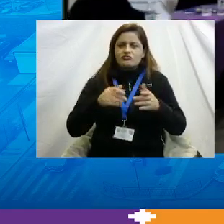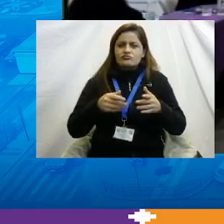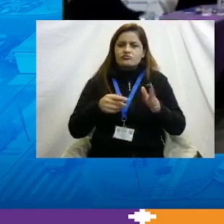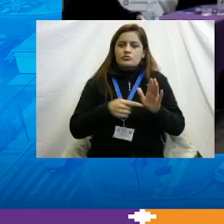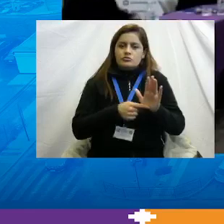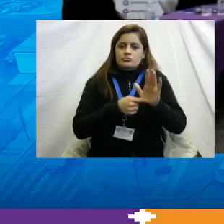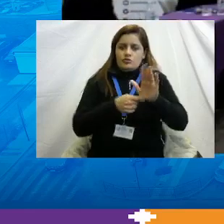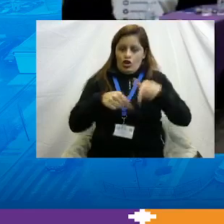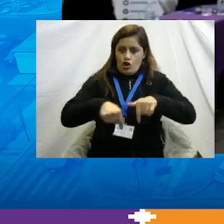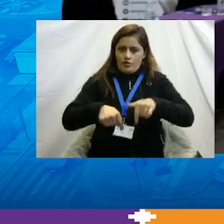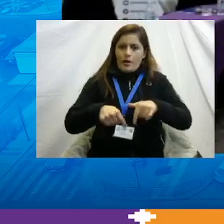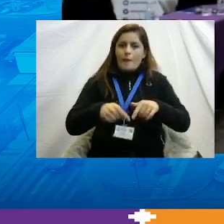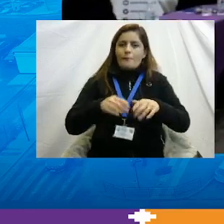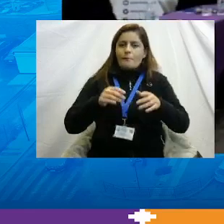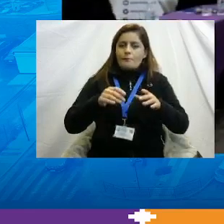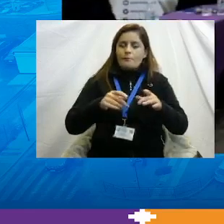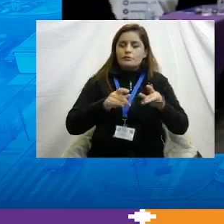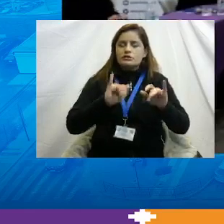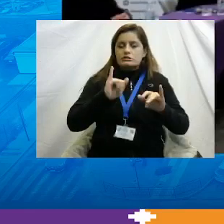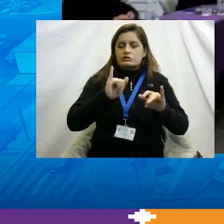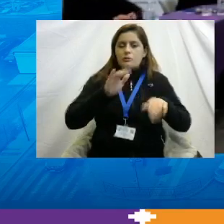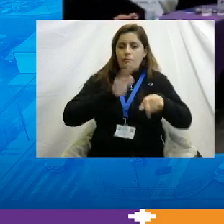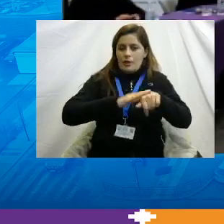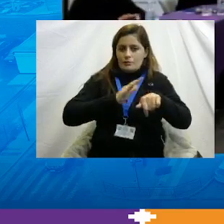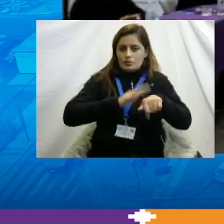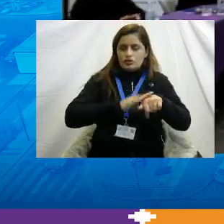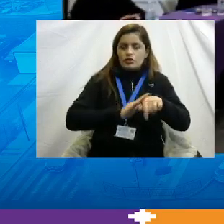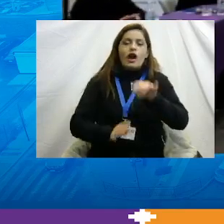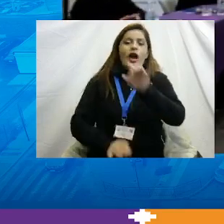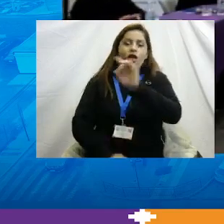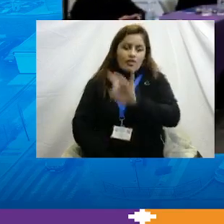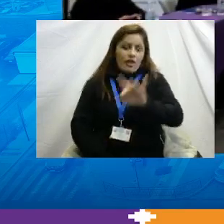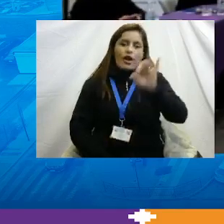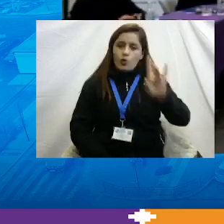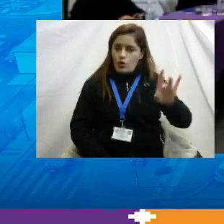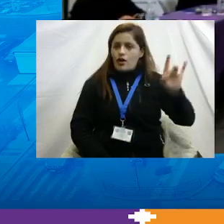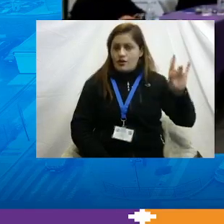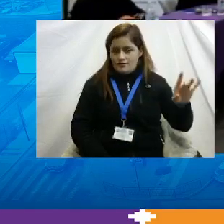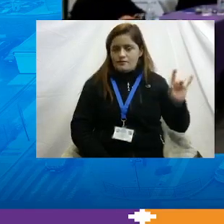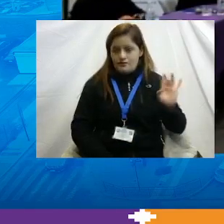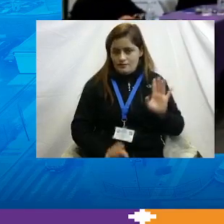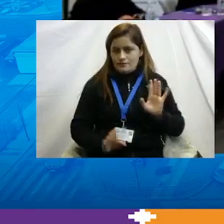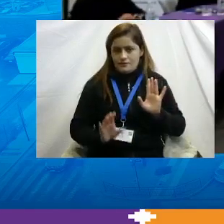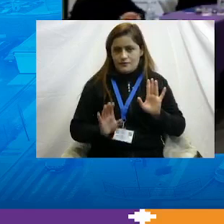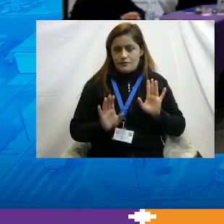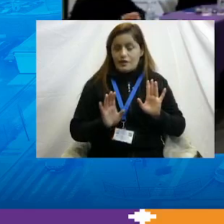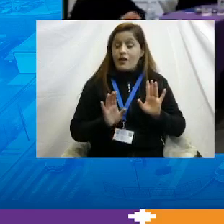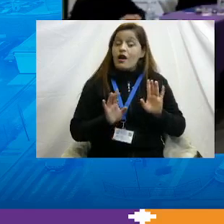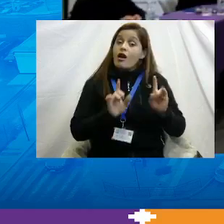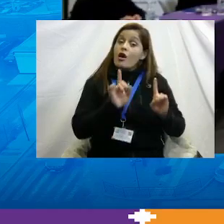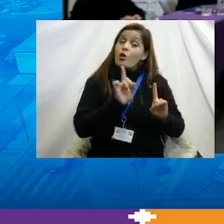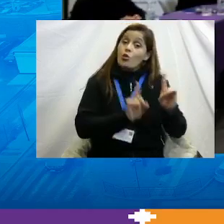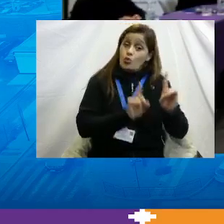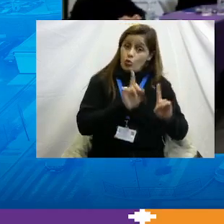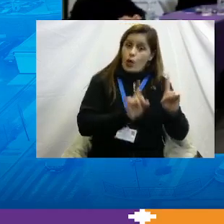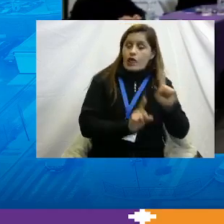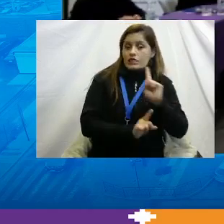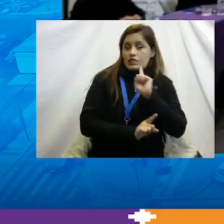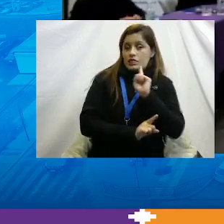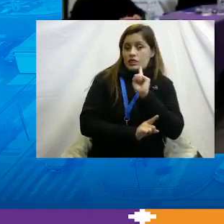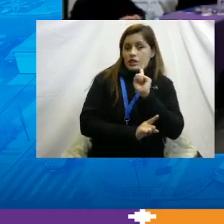patentes. Tenemos que ir tratándolas caso a caso. Hay algunas, como dice usted, que